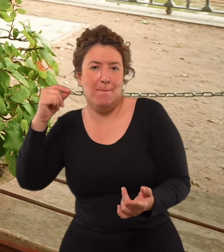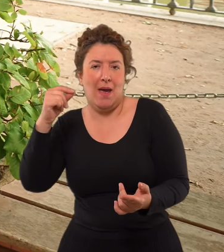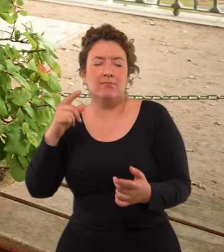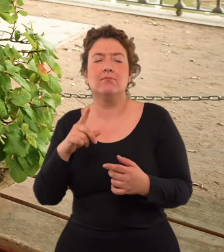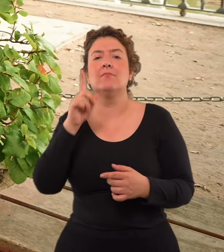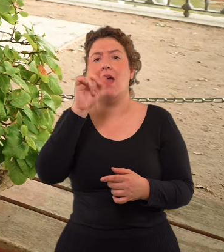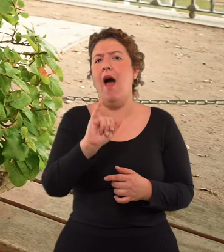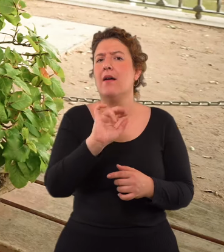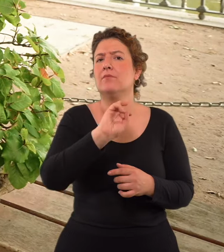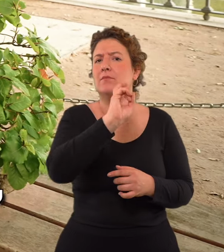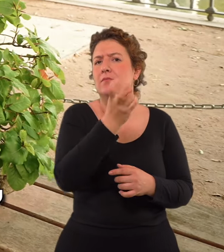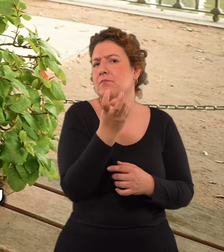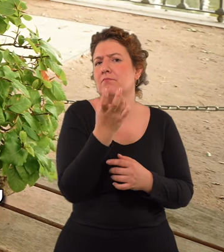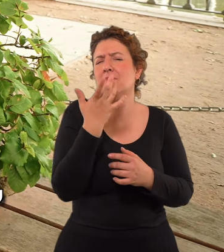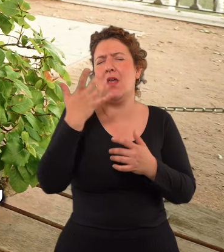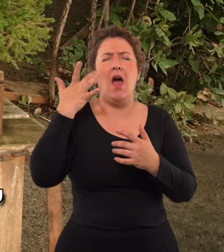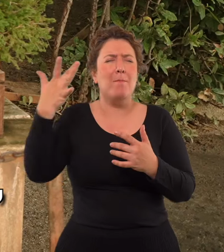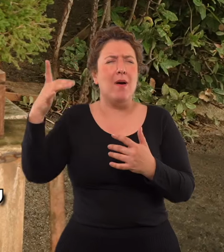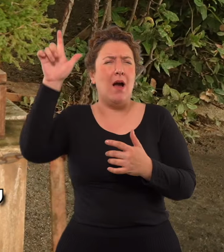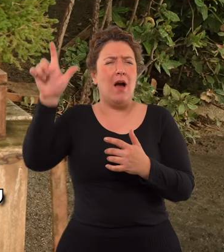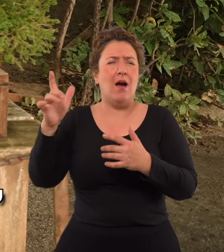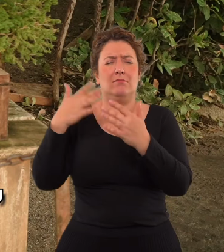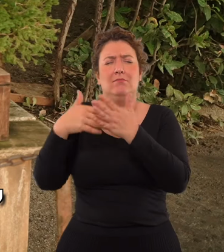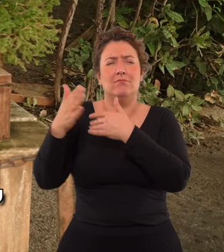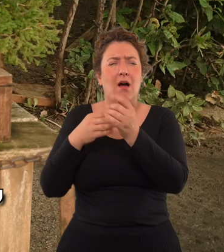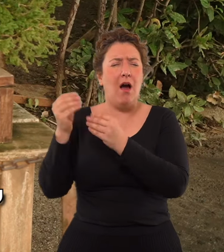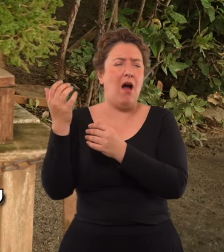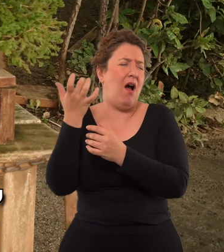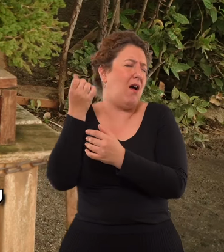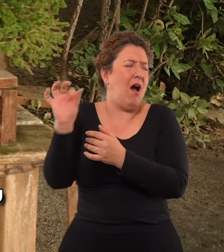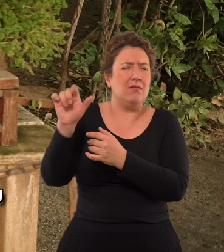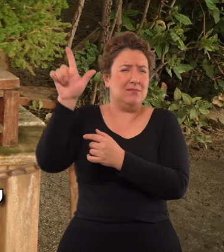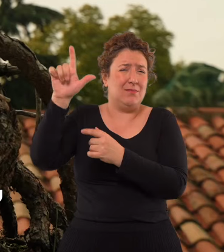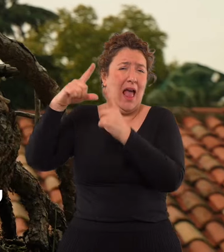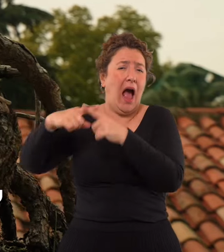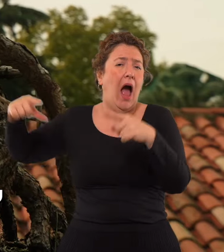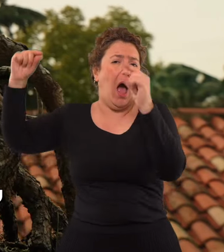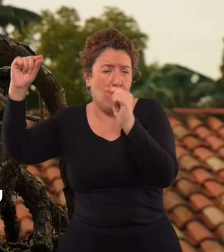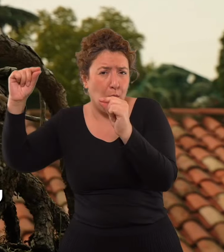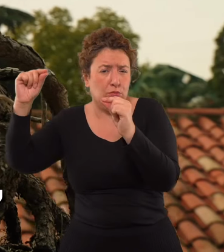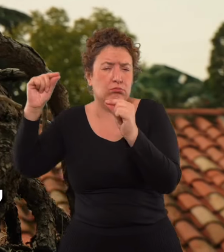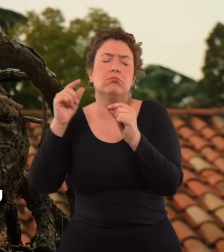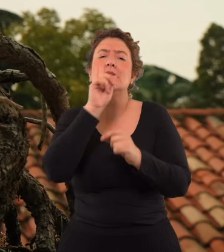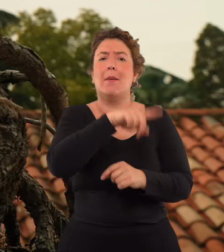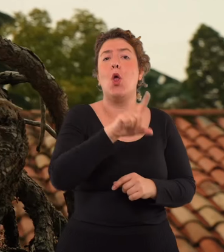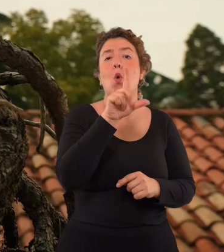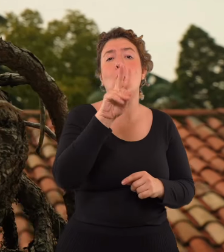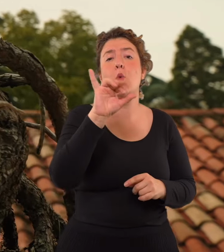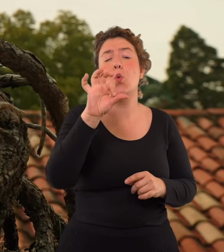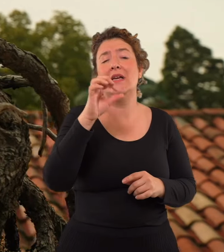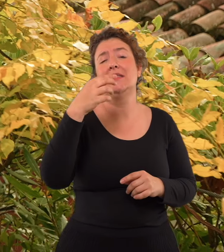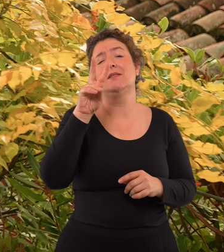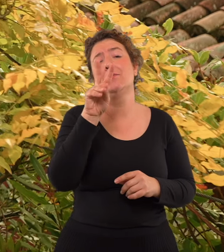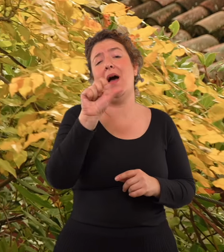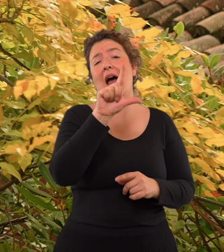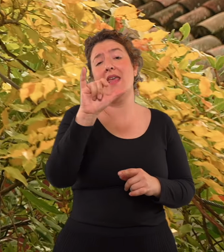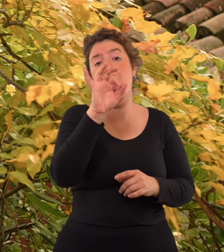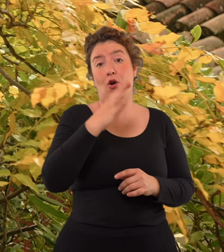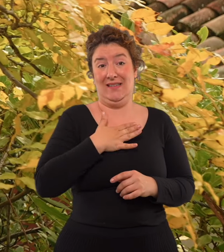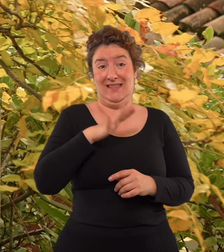y encontramos ejemplares obra de grandes maestros japoneses del bonsái y otros trabajados por Luis Vallejo, utilizando especies